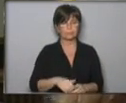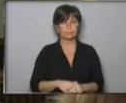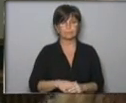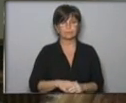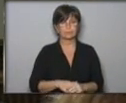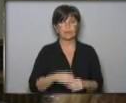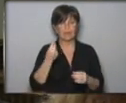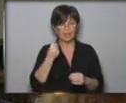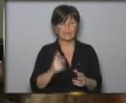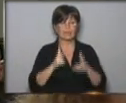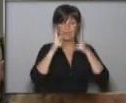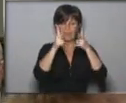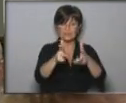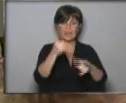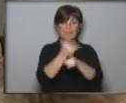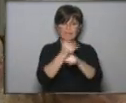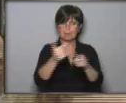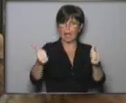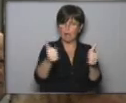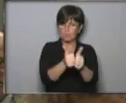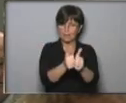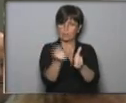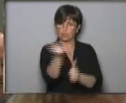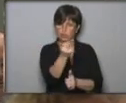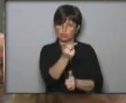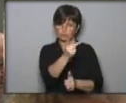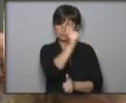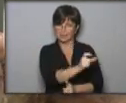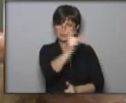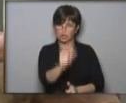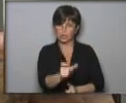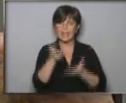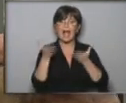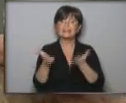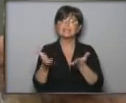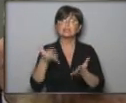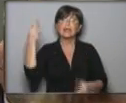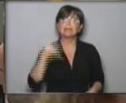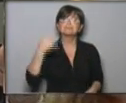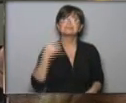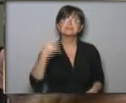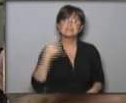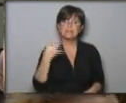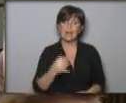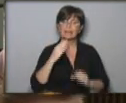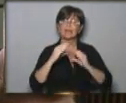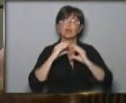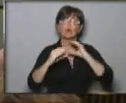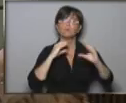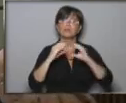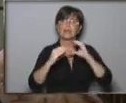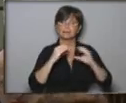Y les decía que siempre acompañado por ellos, que son los asesores específicos en el tema de